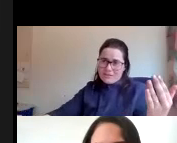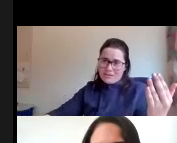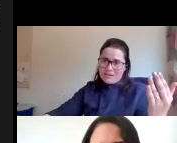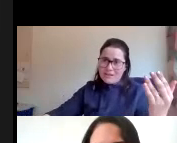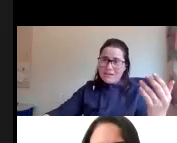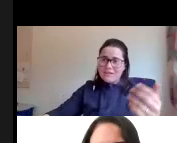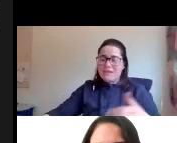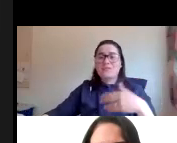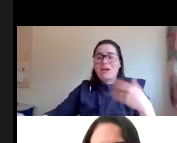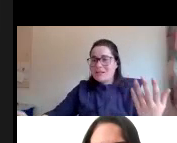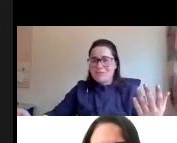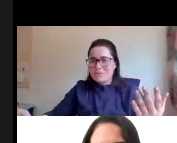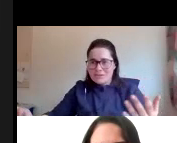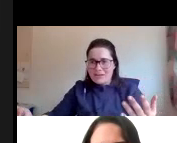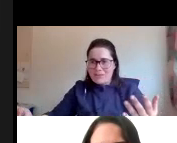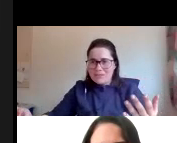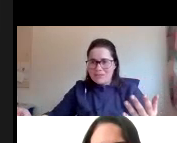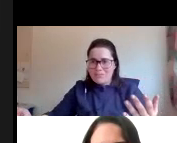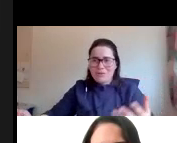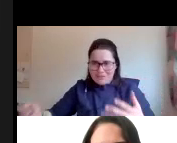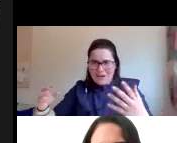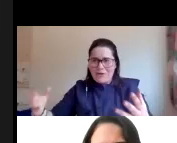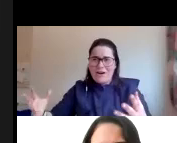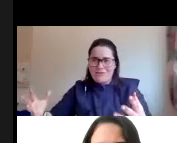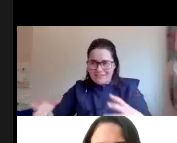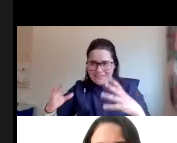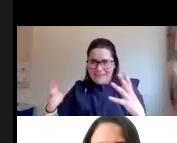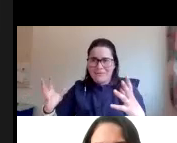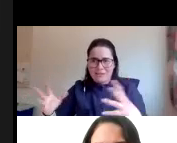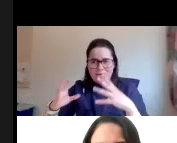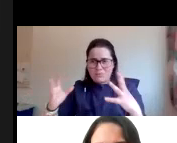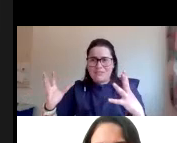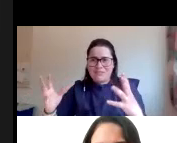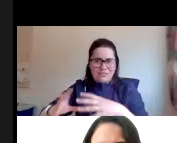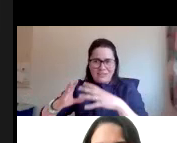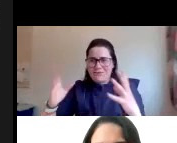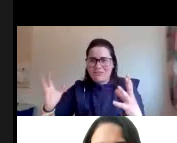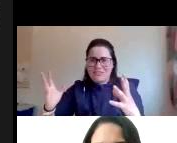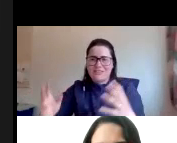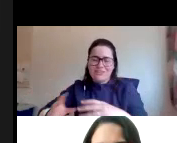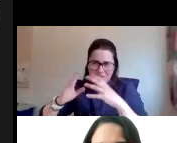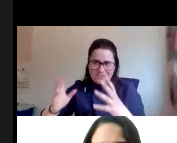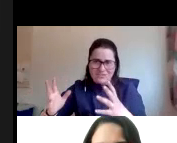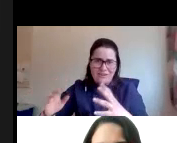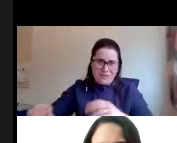lago de Amatitlán, tenemos alta mortandad de peces porque se ahogaron. Literalmente los peces no tenían oxígeno y entonces se ahogaron,